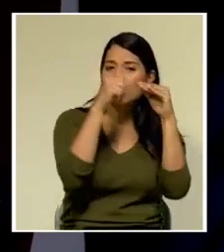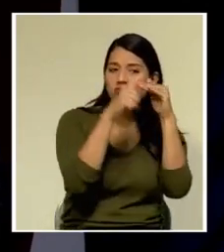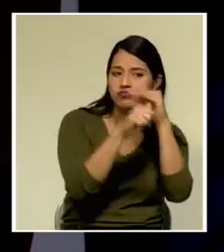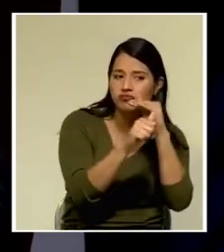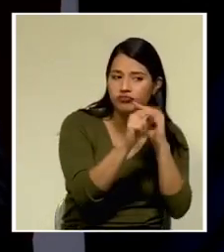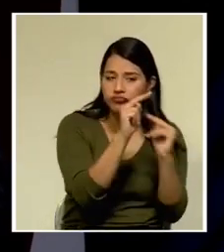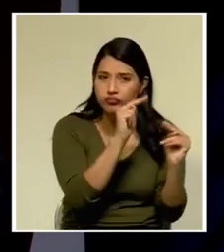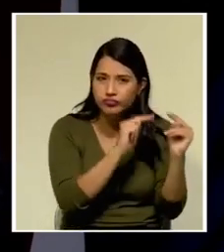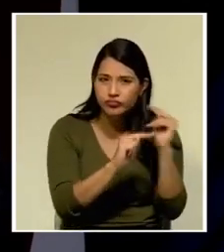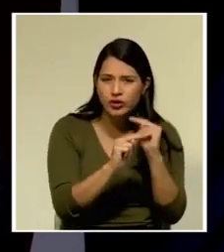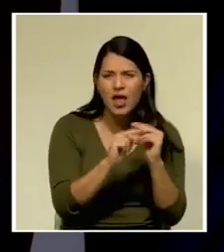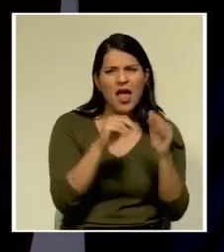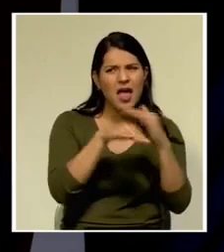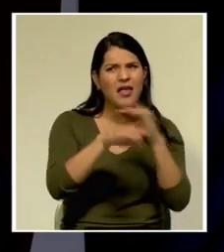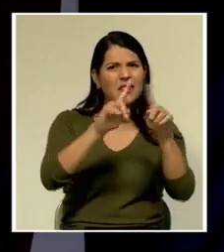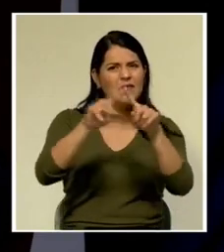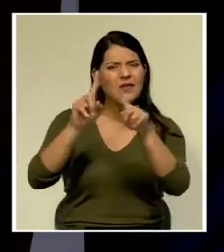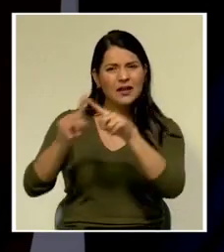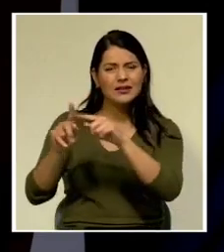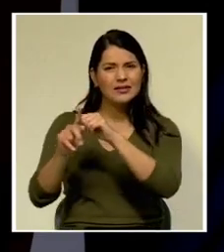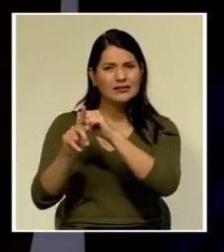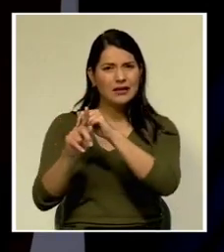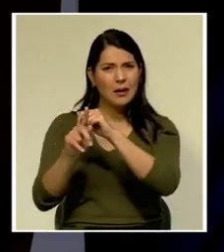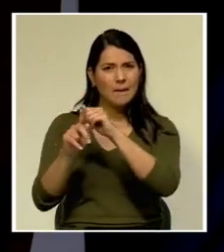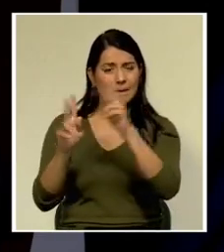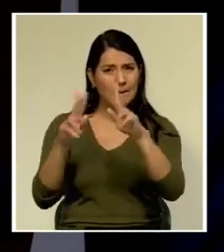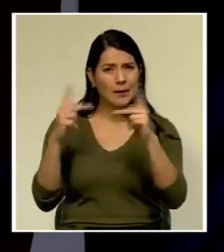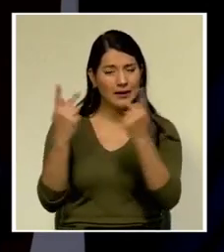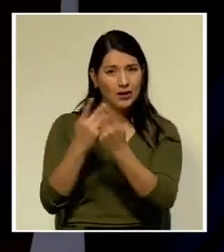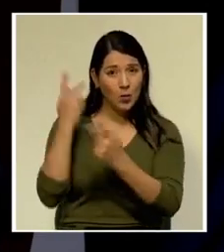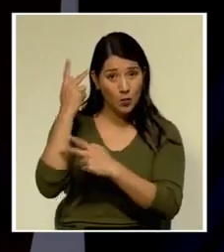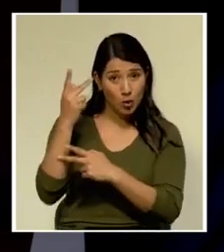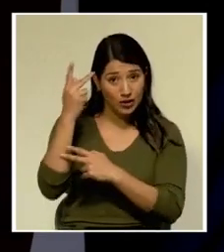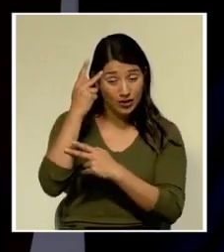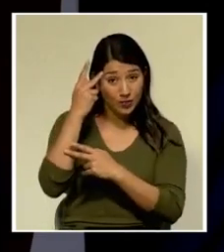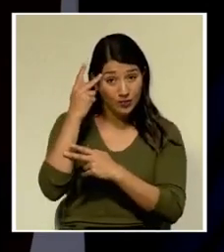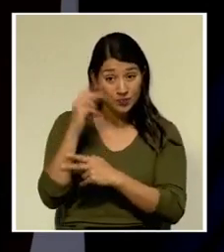en Restauración Nacional. Ahora, las